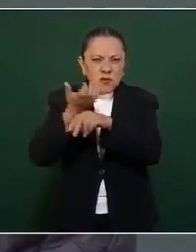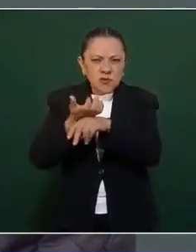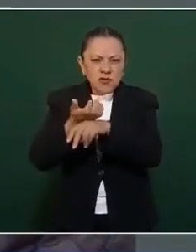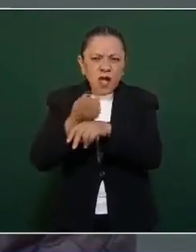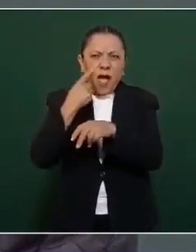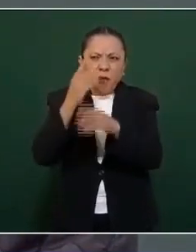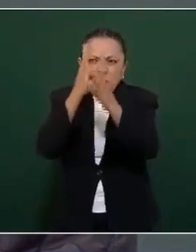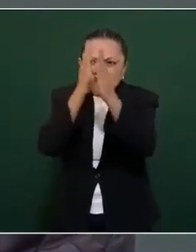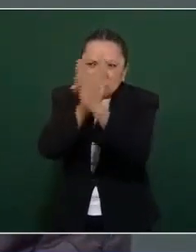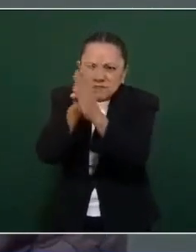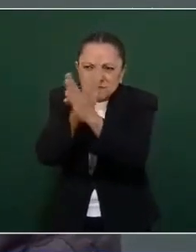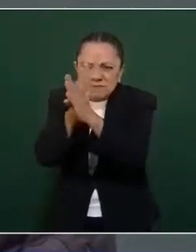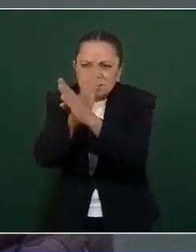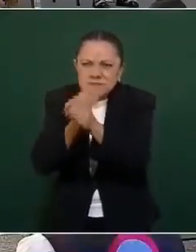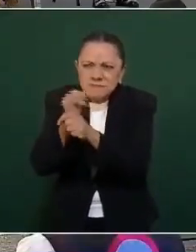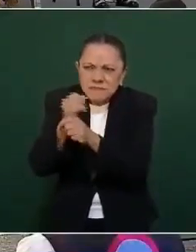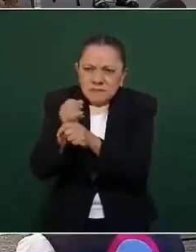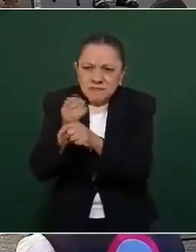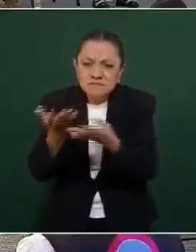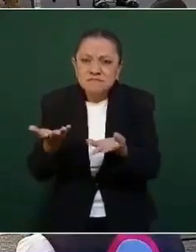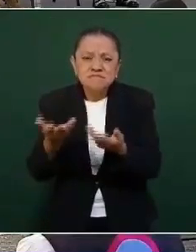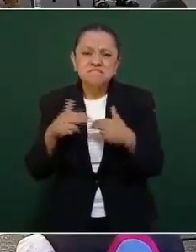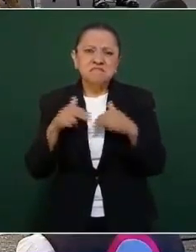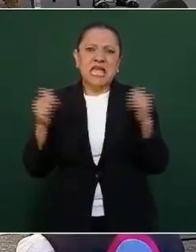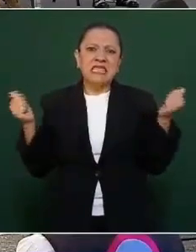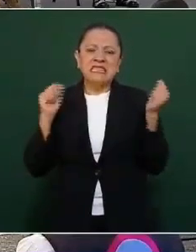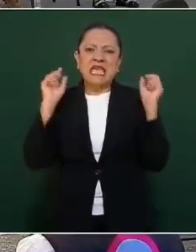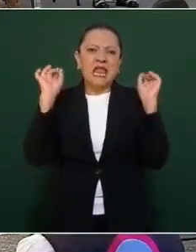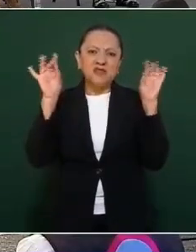ni siquiera a Los Ángeles.